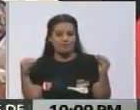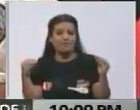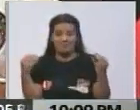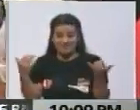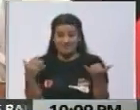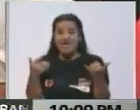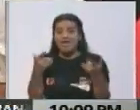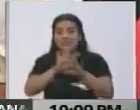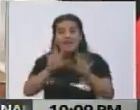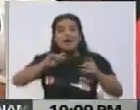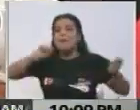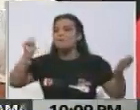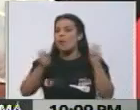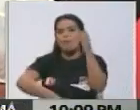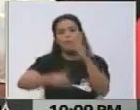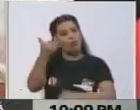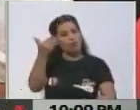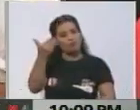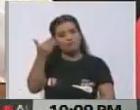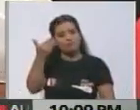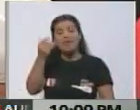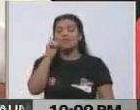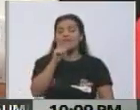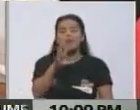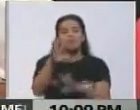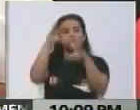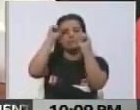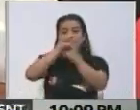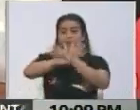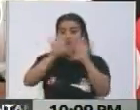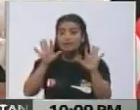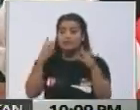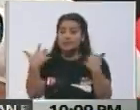existir, debemos entender y entrar y